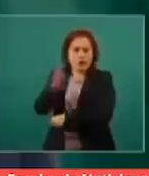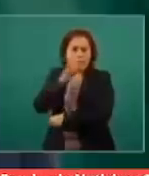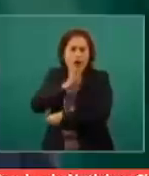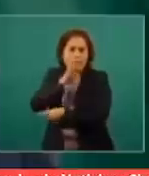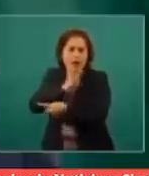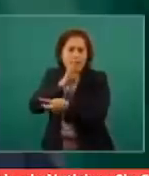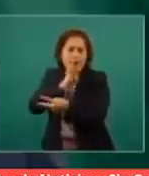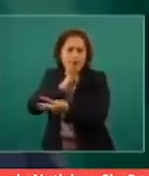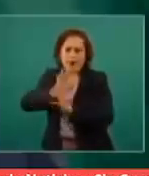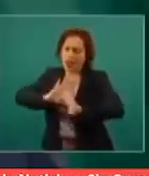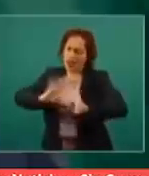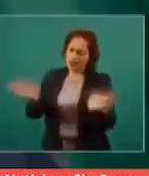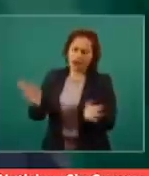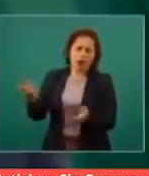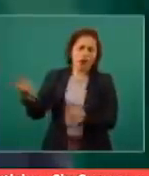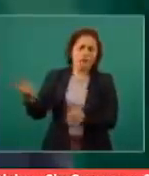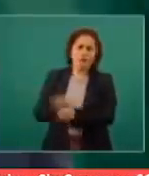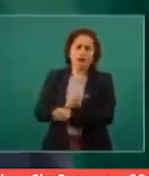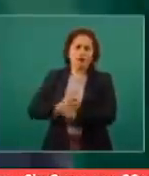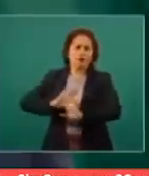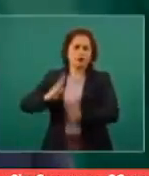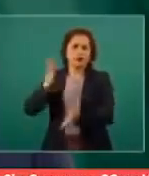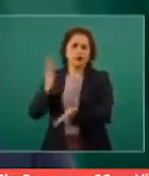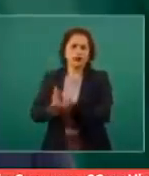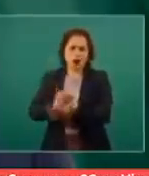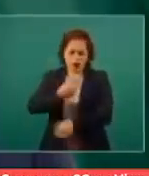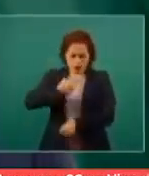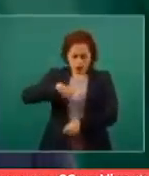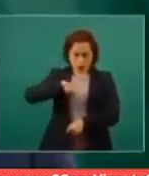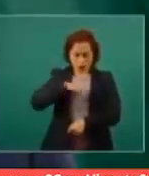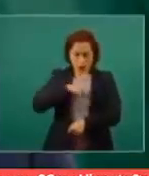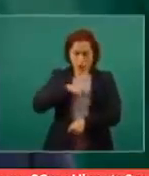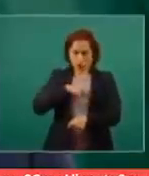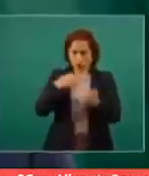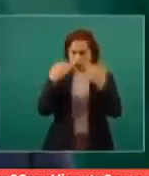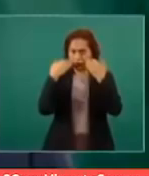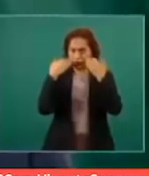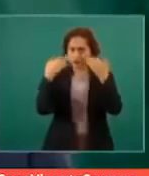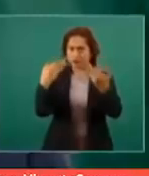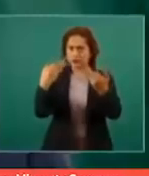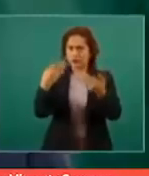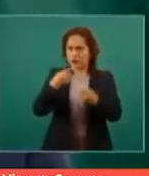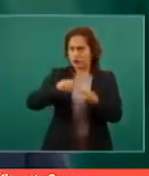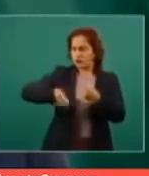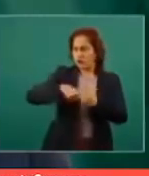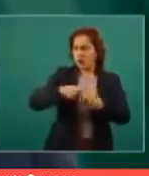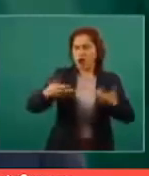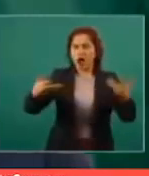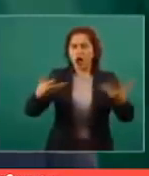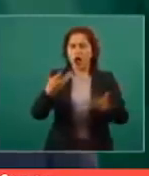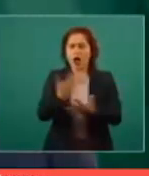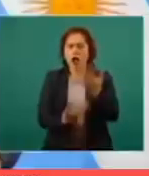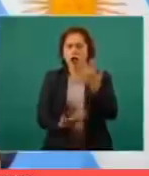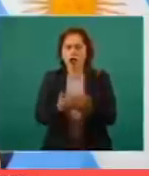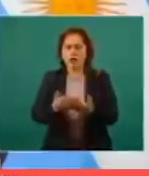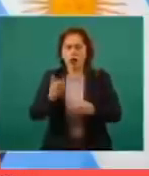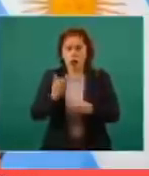que está muy bien, para ambos países buscar este encuentro. Sí